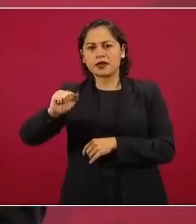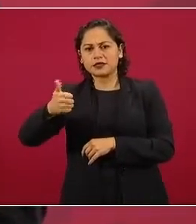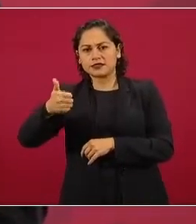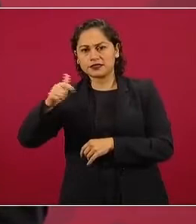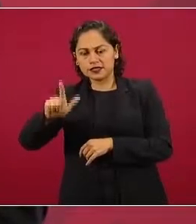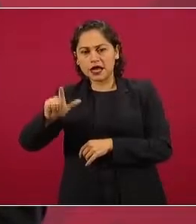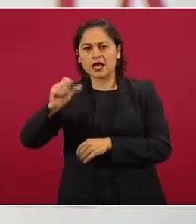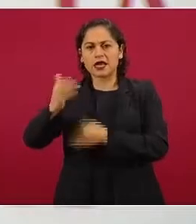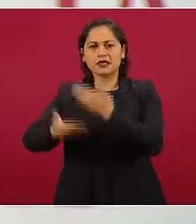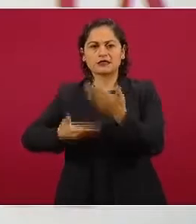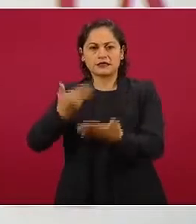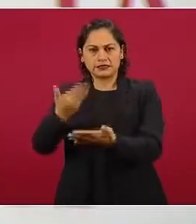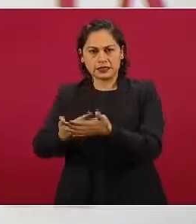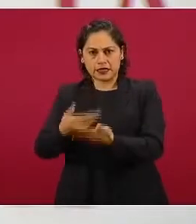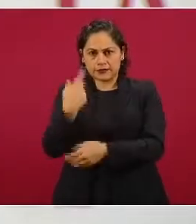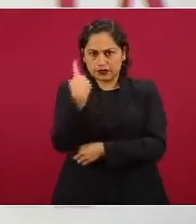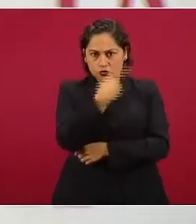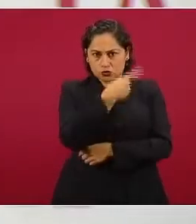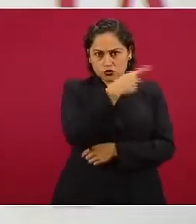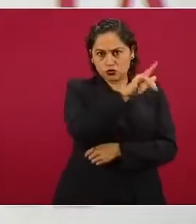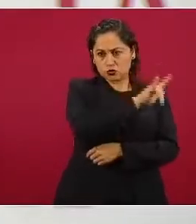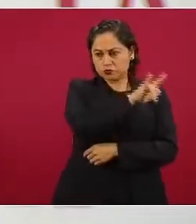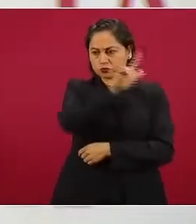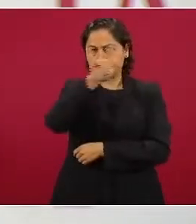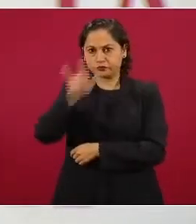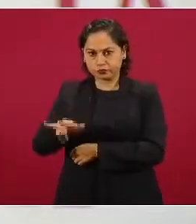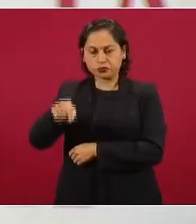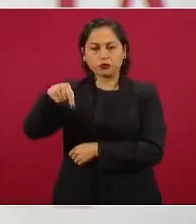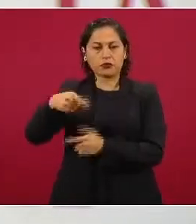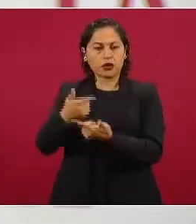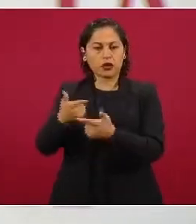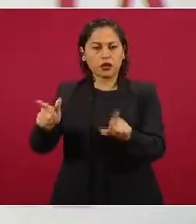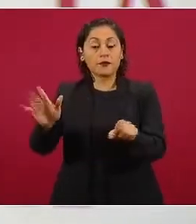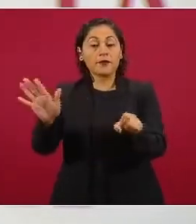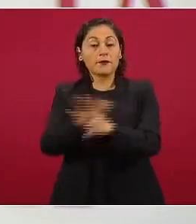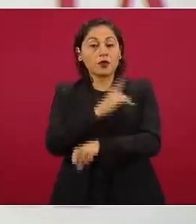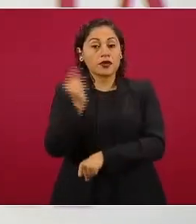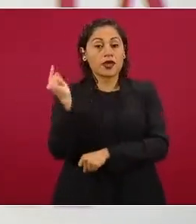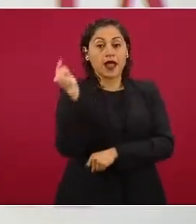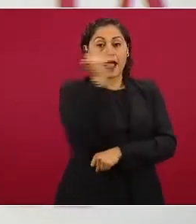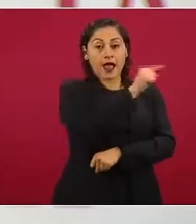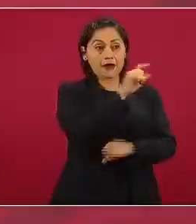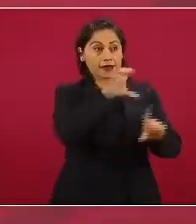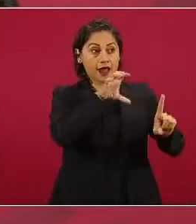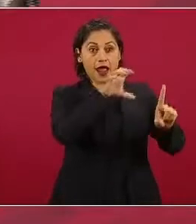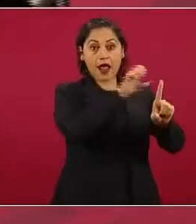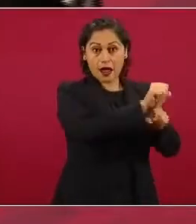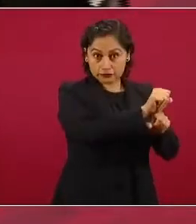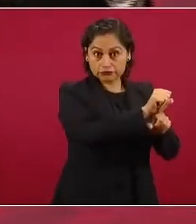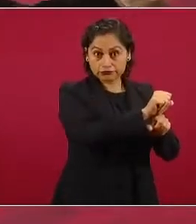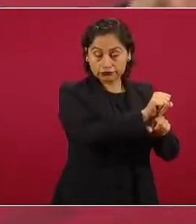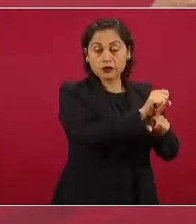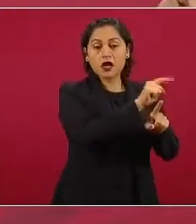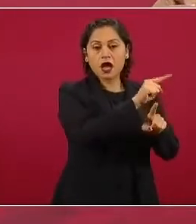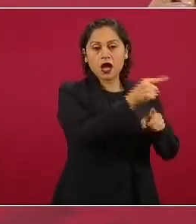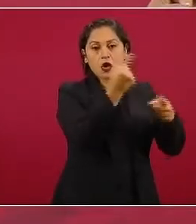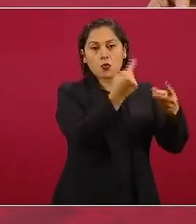en libertad porque se desestiman los cargos que se presentaron y que sea trasladado a